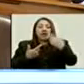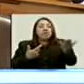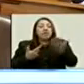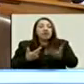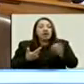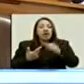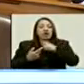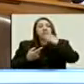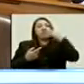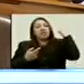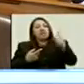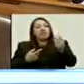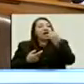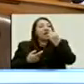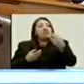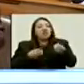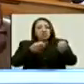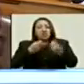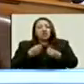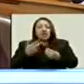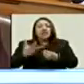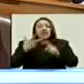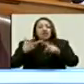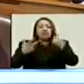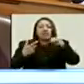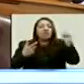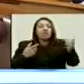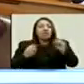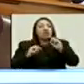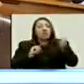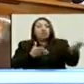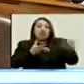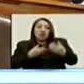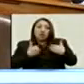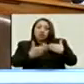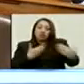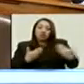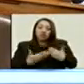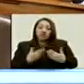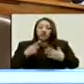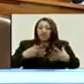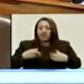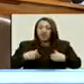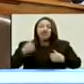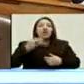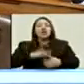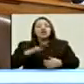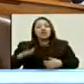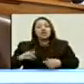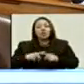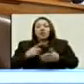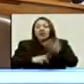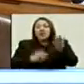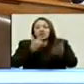reclamar o demandar alimentos. Y tres, para demandar o ser parte de los procesos de tenencia. Pero